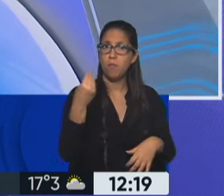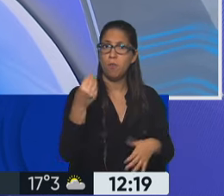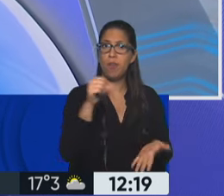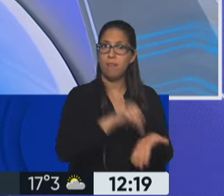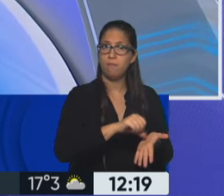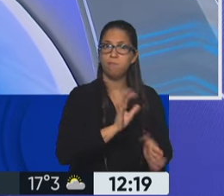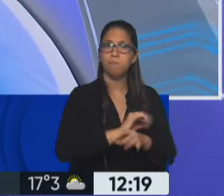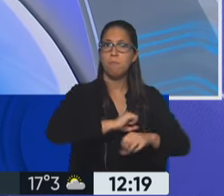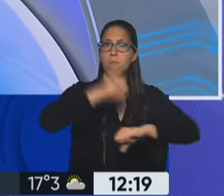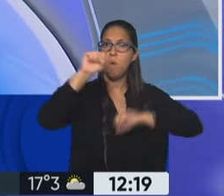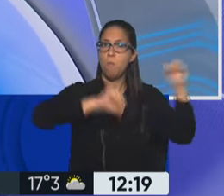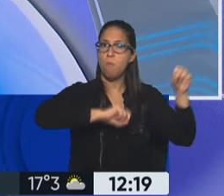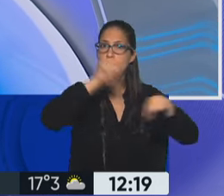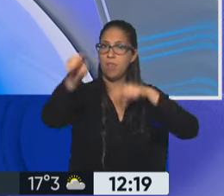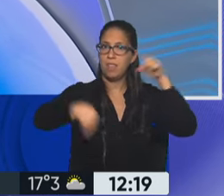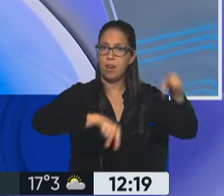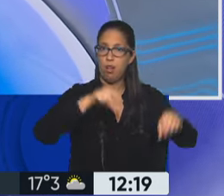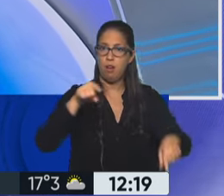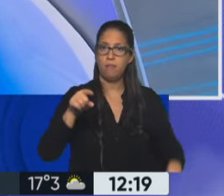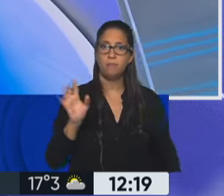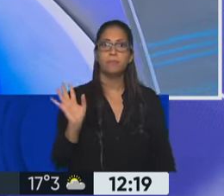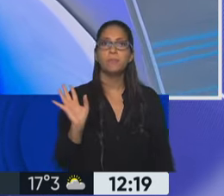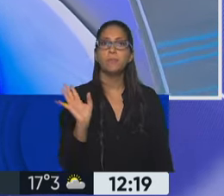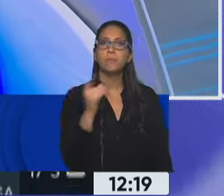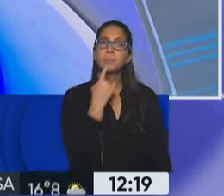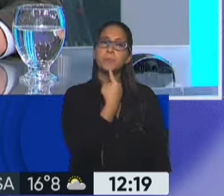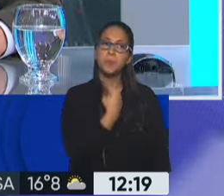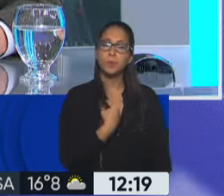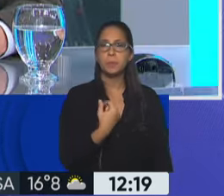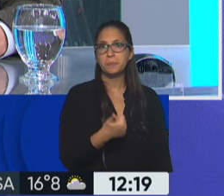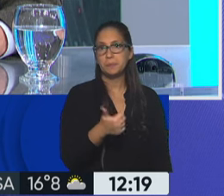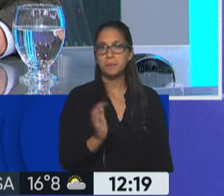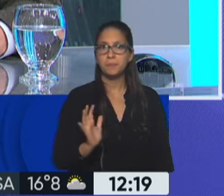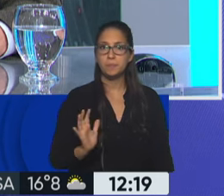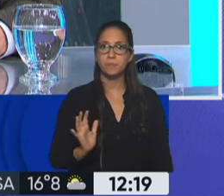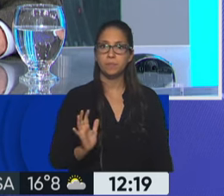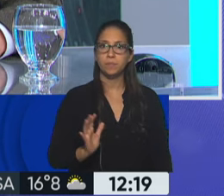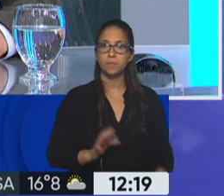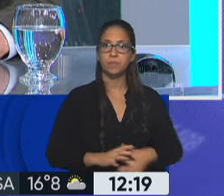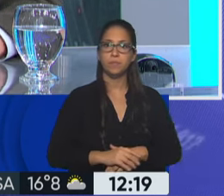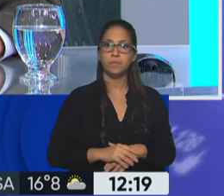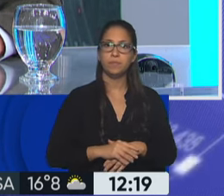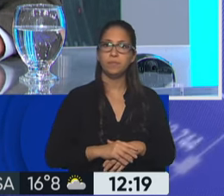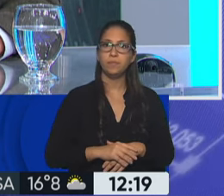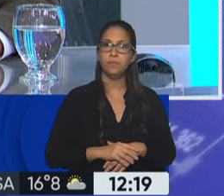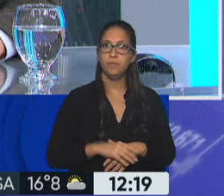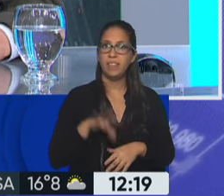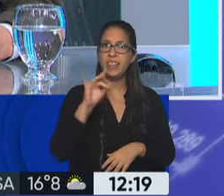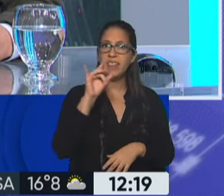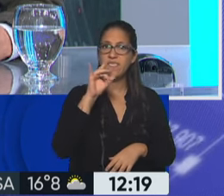fuos artificiales bueno mua pregunta el lo que es difícil de